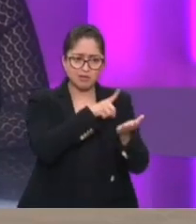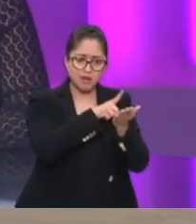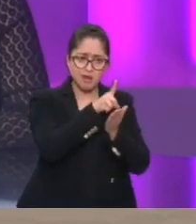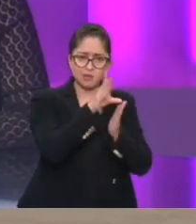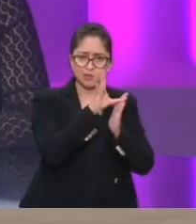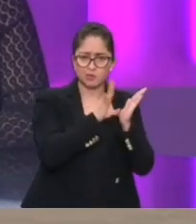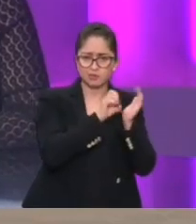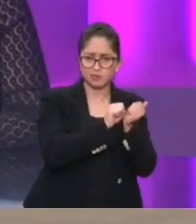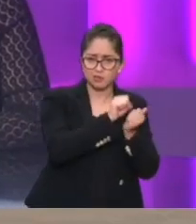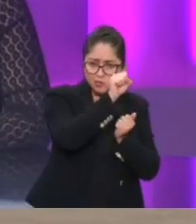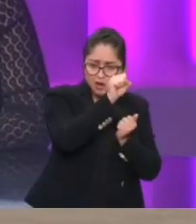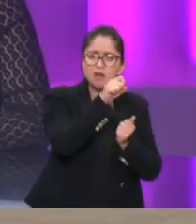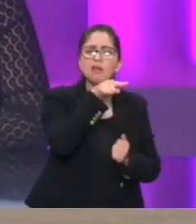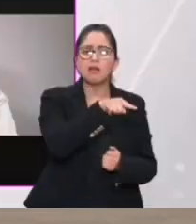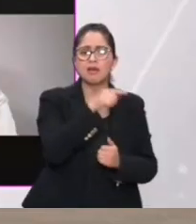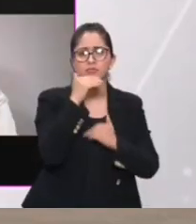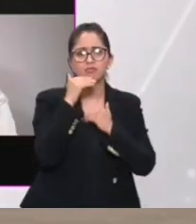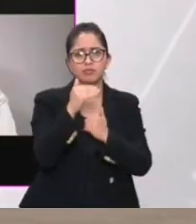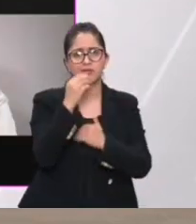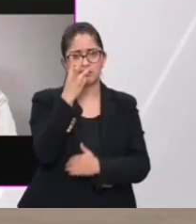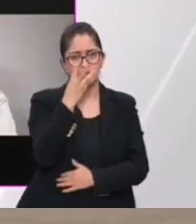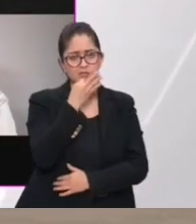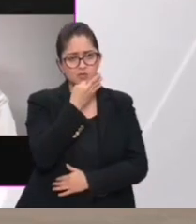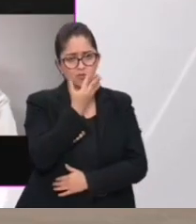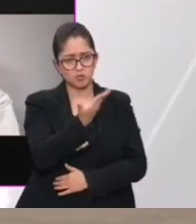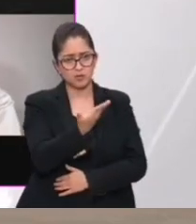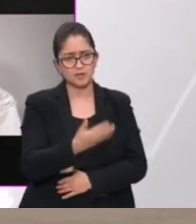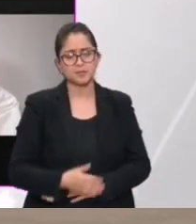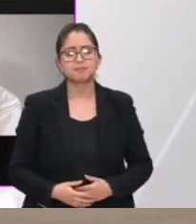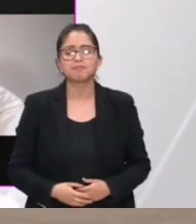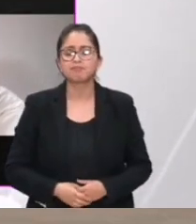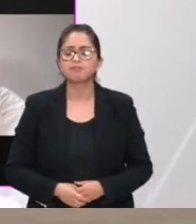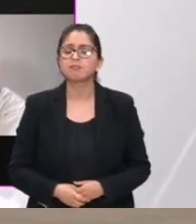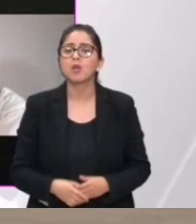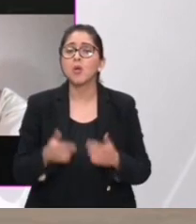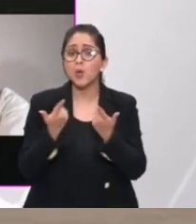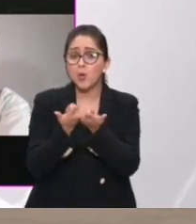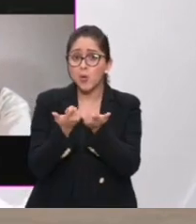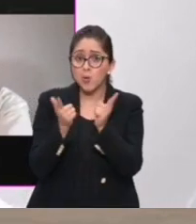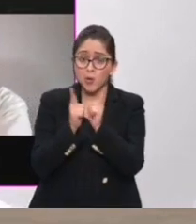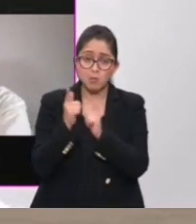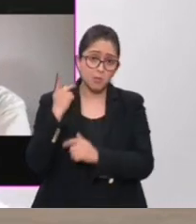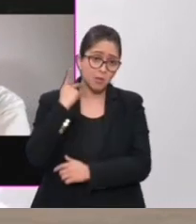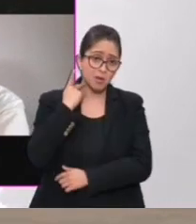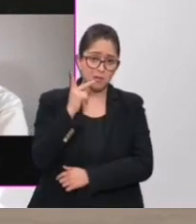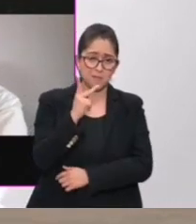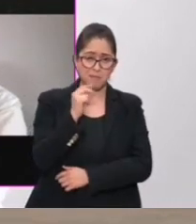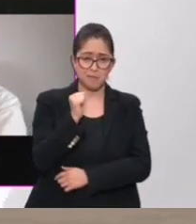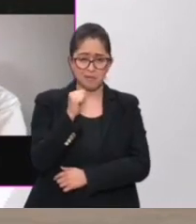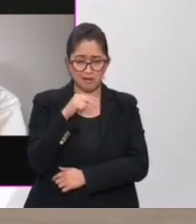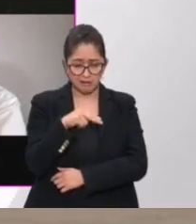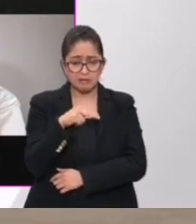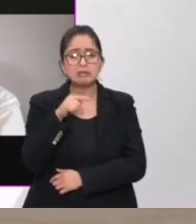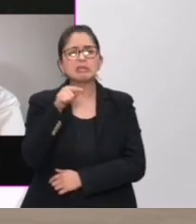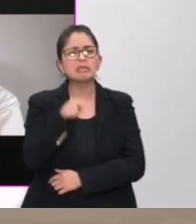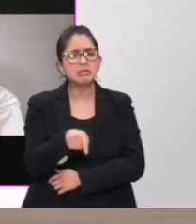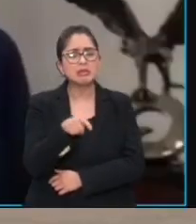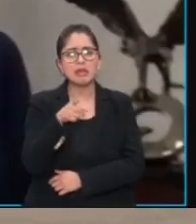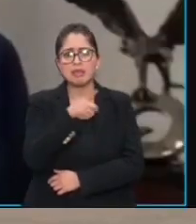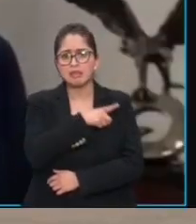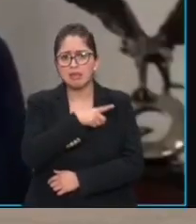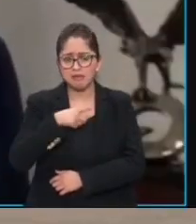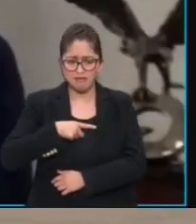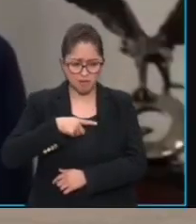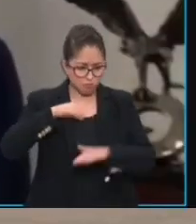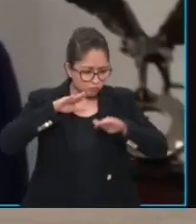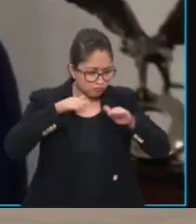por 3 minutos, por favor. Muchas gracias. Para el Partido Acción Nacional, la salud es un derecho humano universal. Es una condición